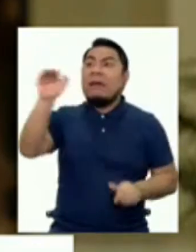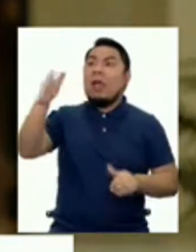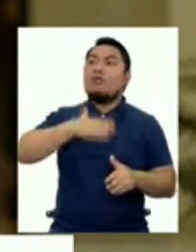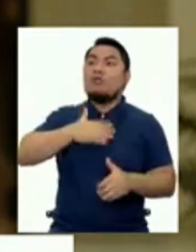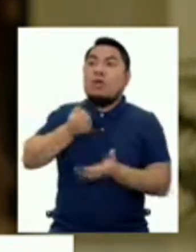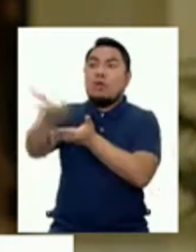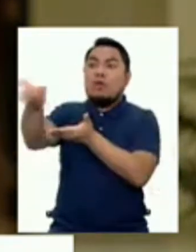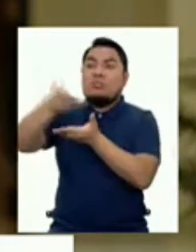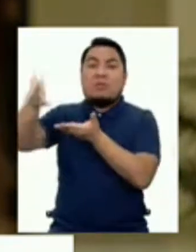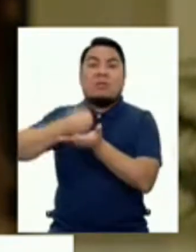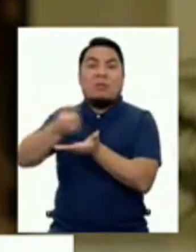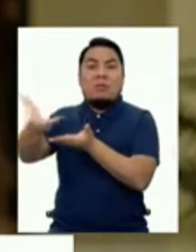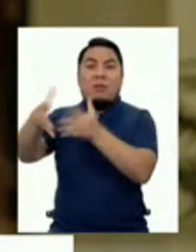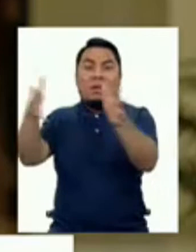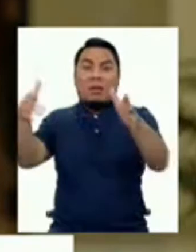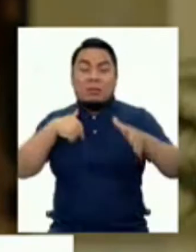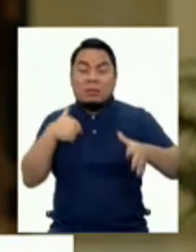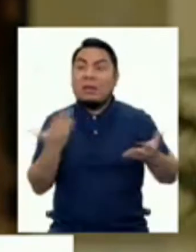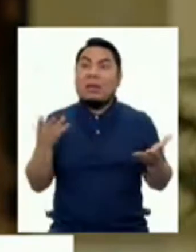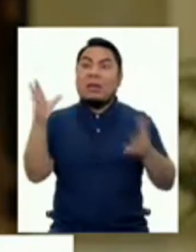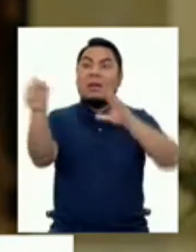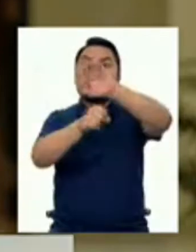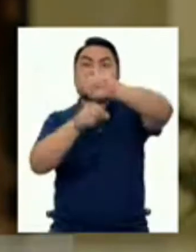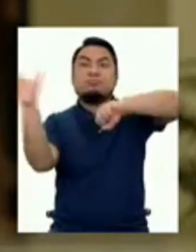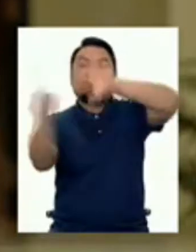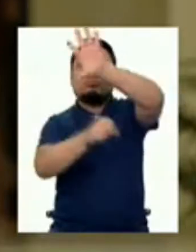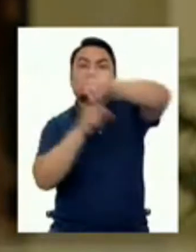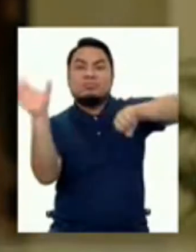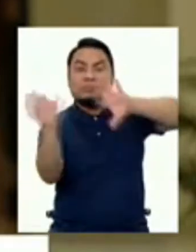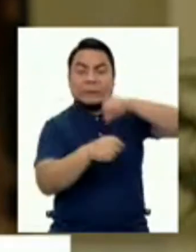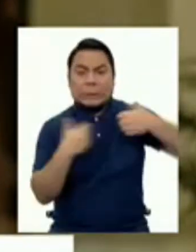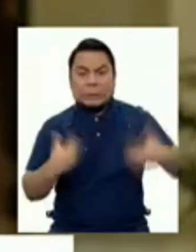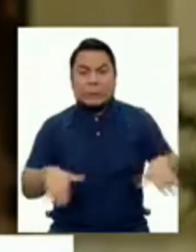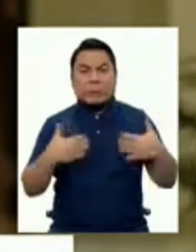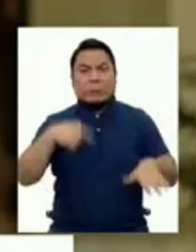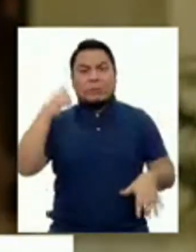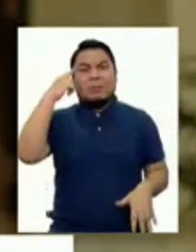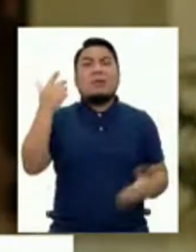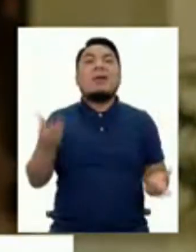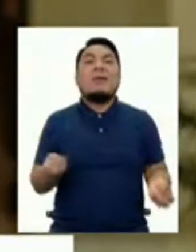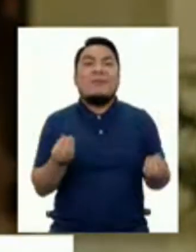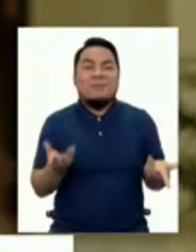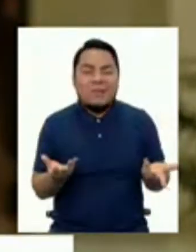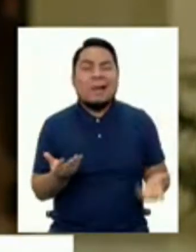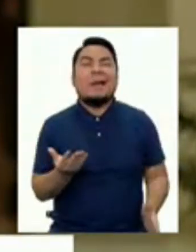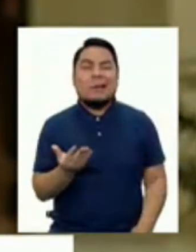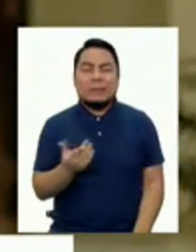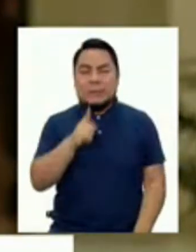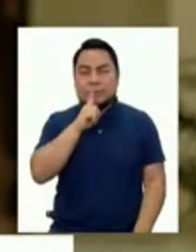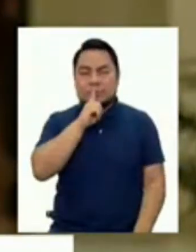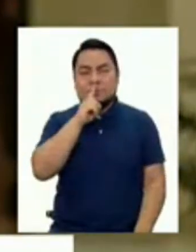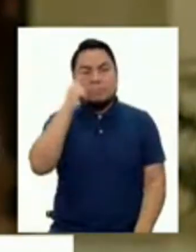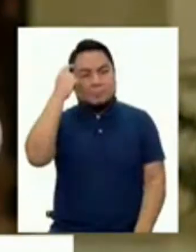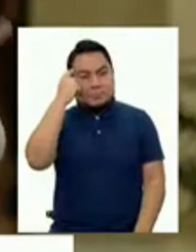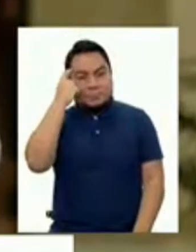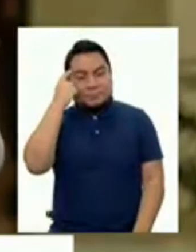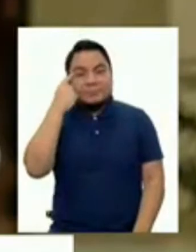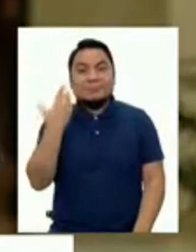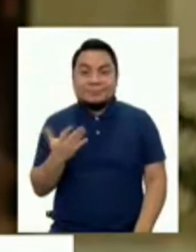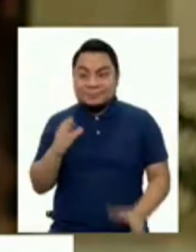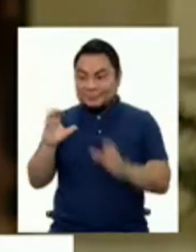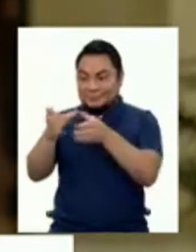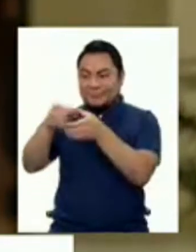ser inmensa, va a ser tremenda. Entonces ya, así como hay un comando